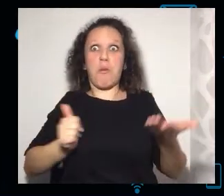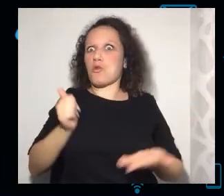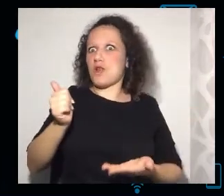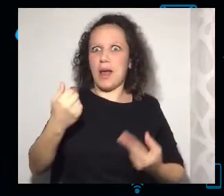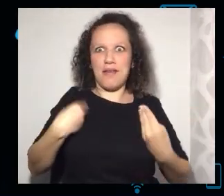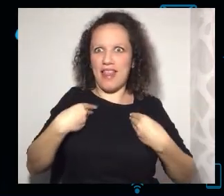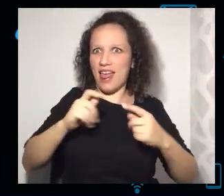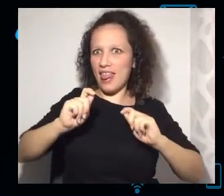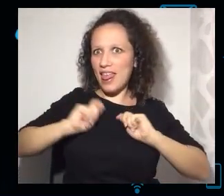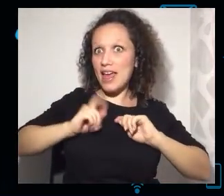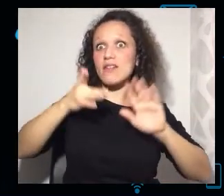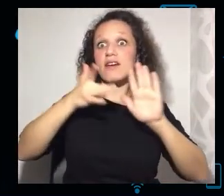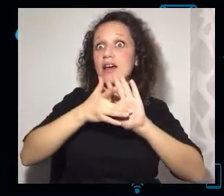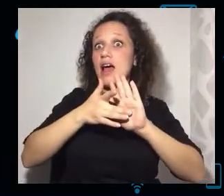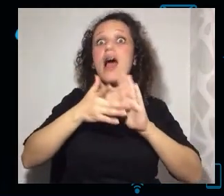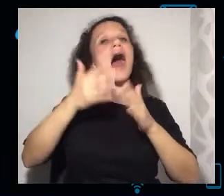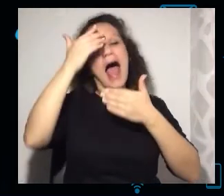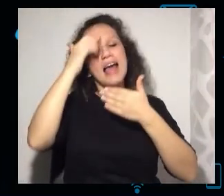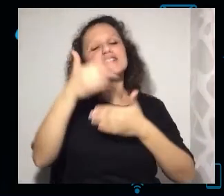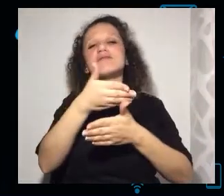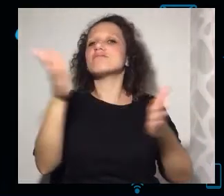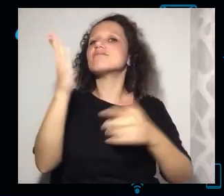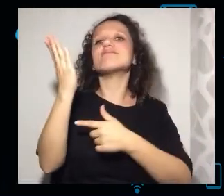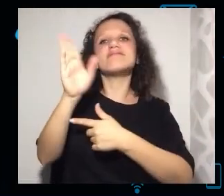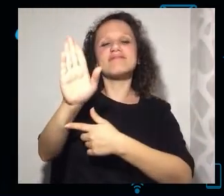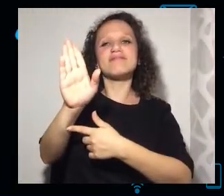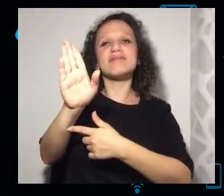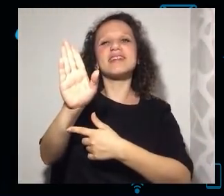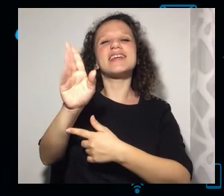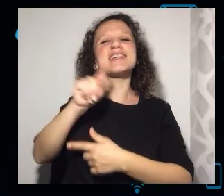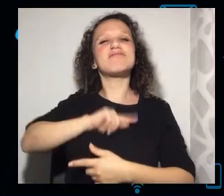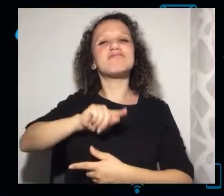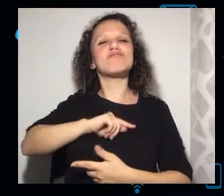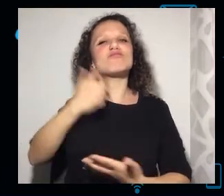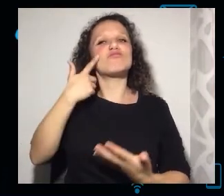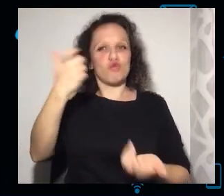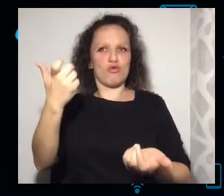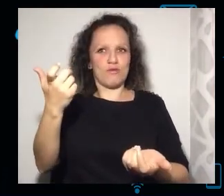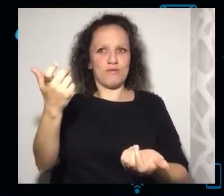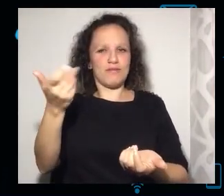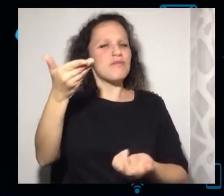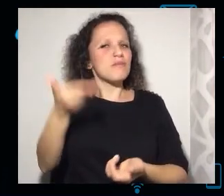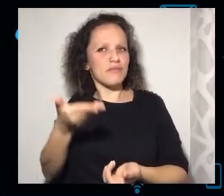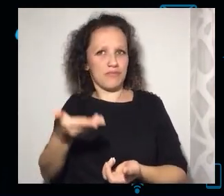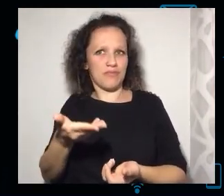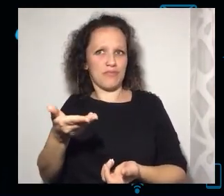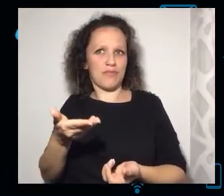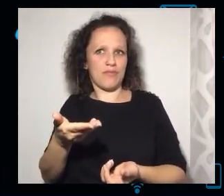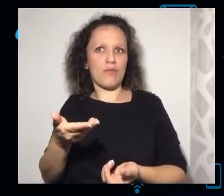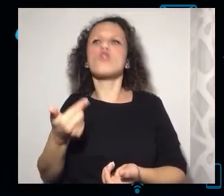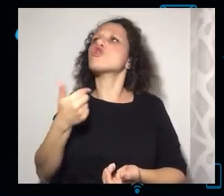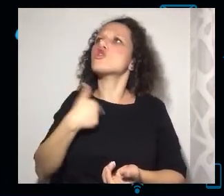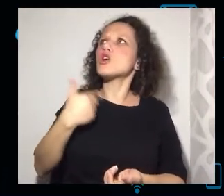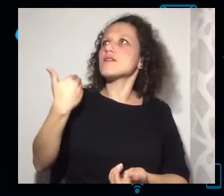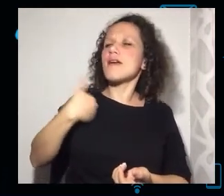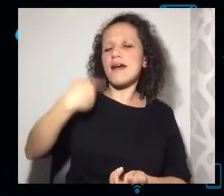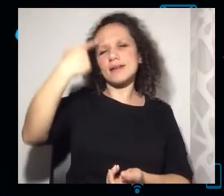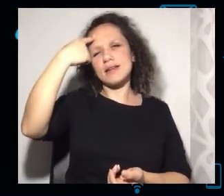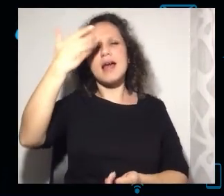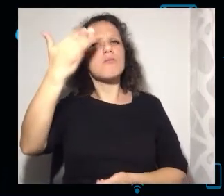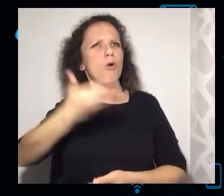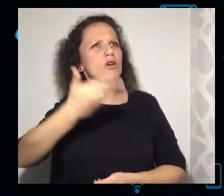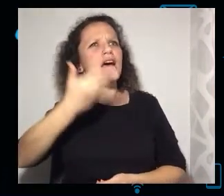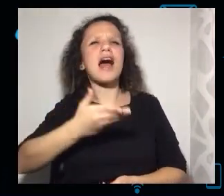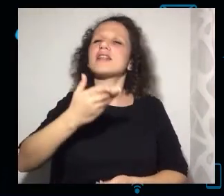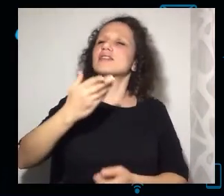no abierta impositiva y que se note creo que es importante yo ya ha interiorizado que debe ser así